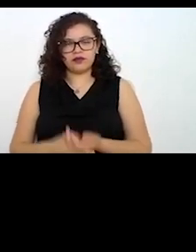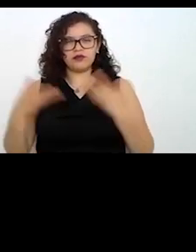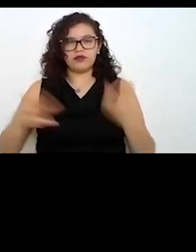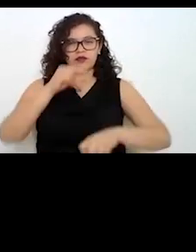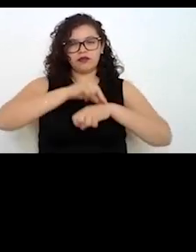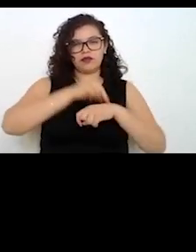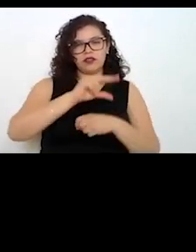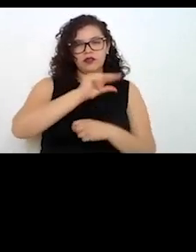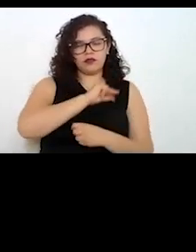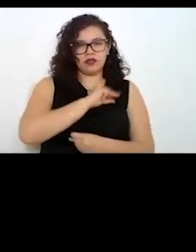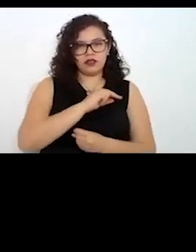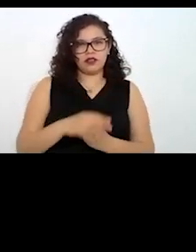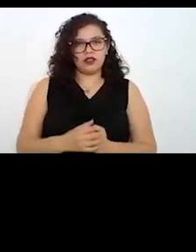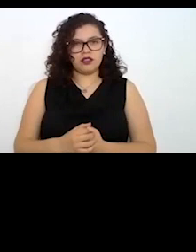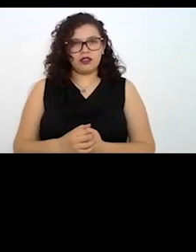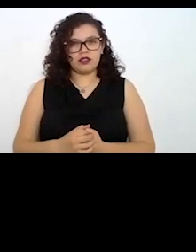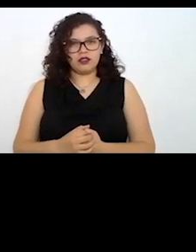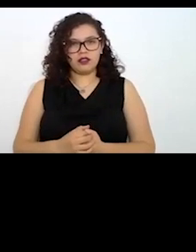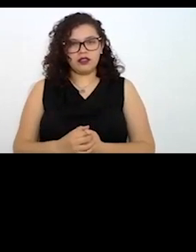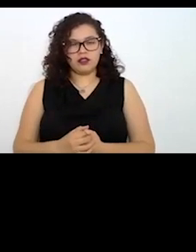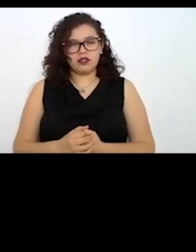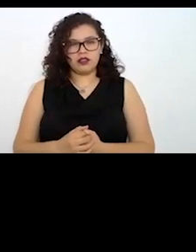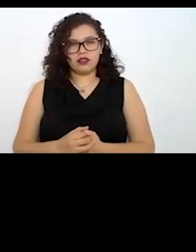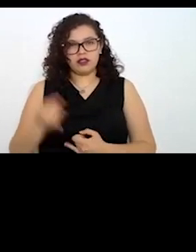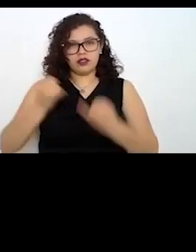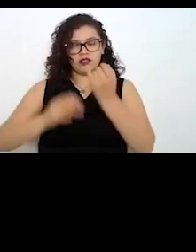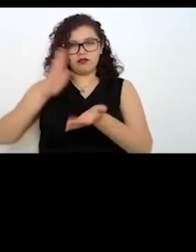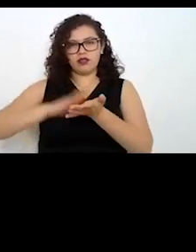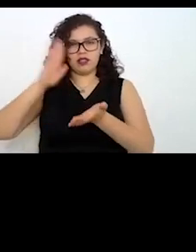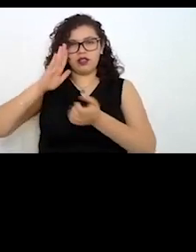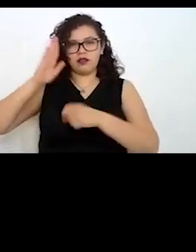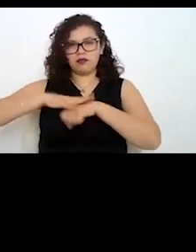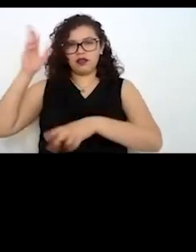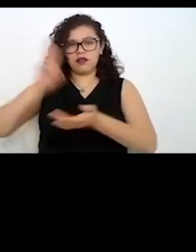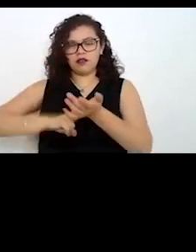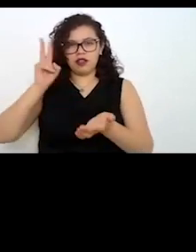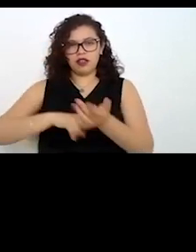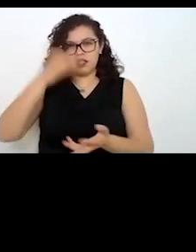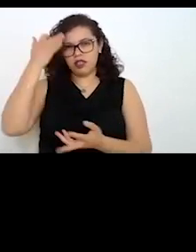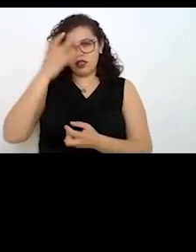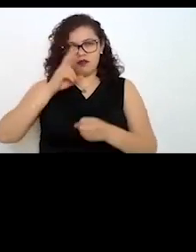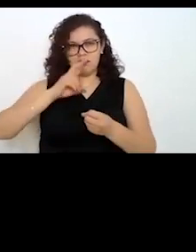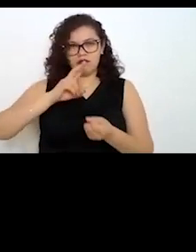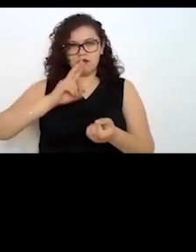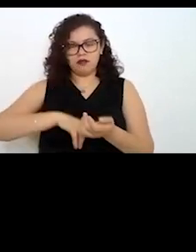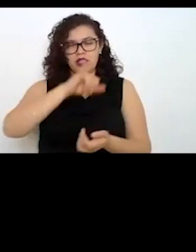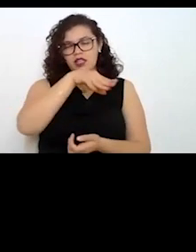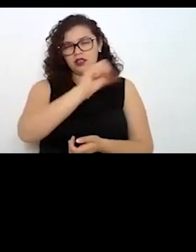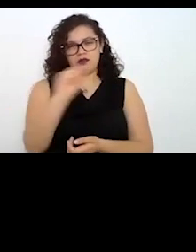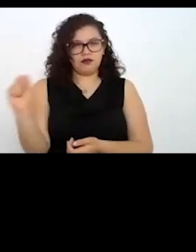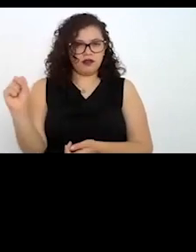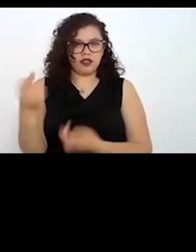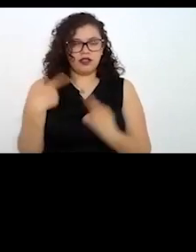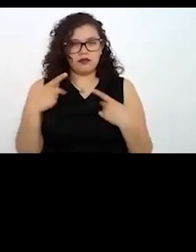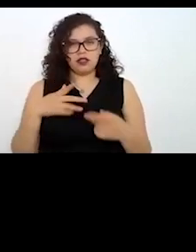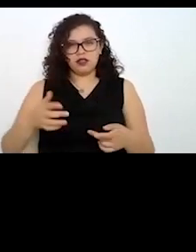tal. Los justificantes con mayor valor o con 100% de credibilidad son los justificantes del IMSS. Entonces, si la persona le duele la